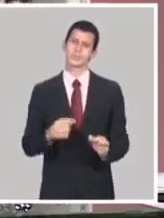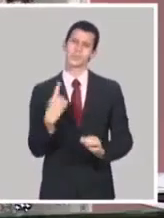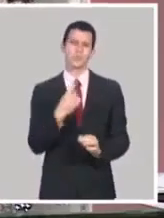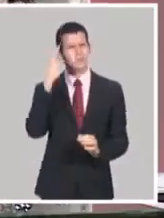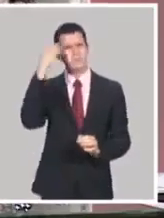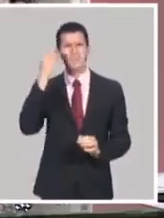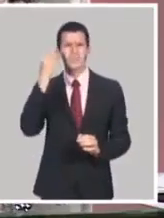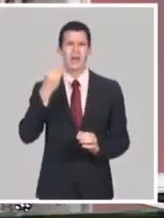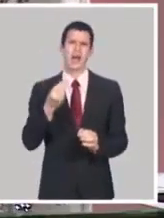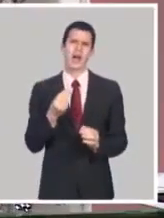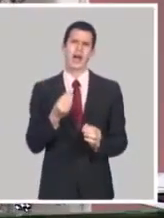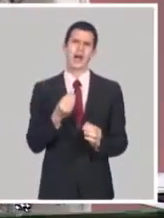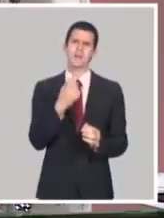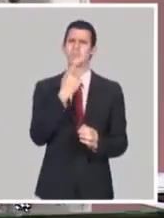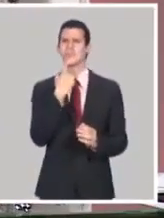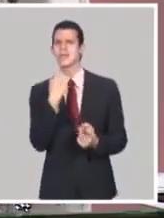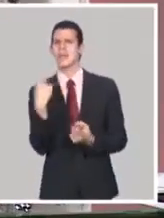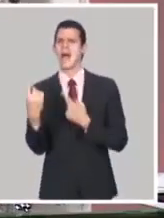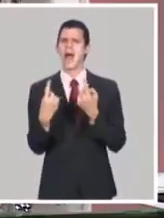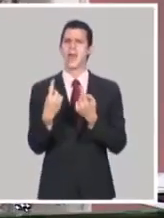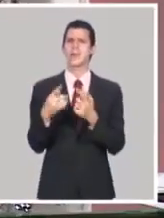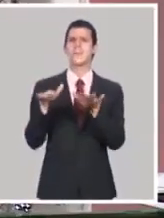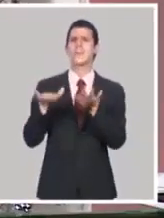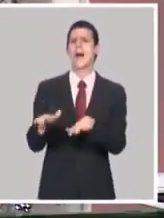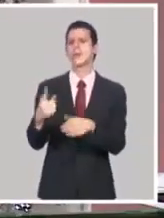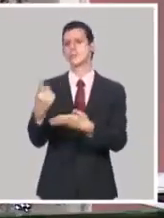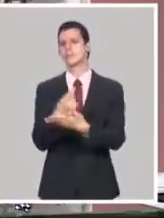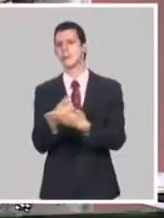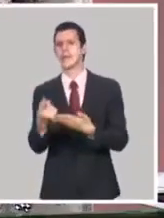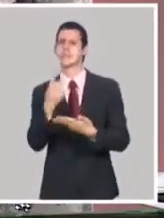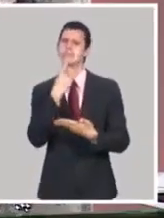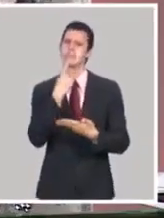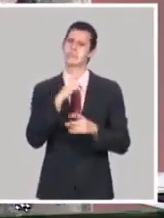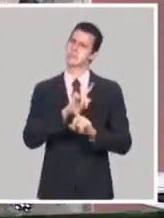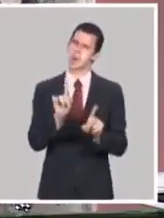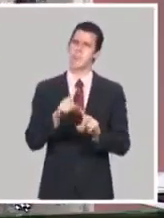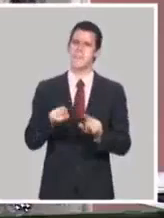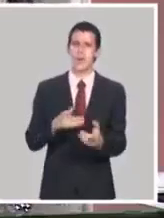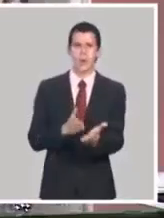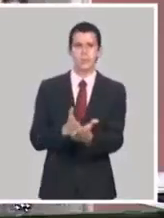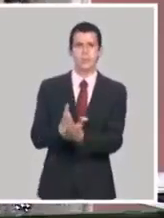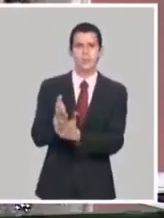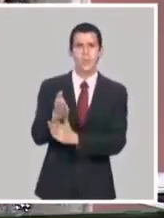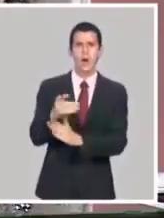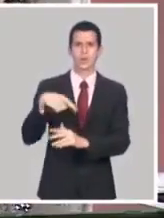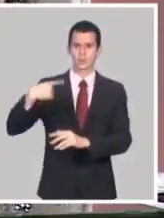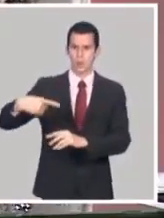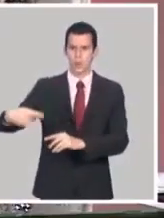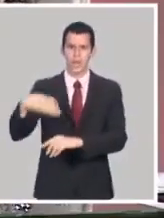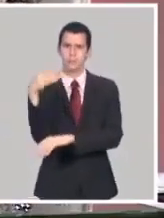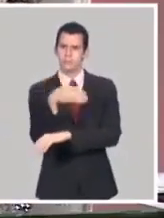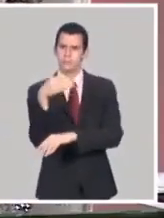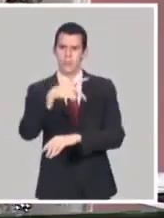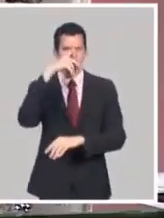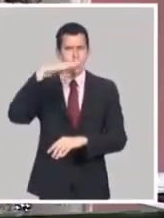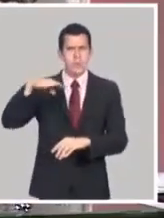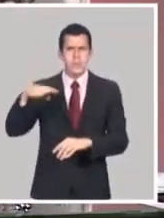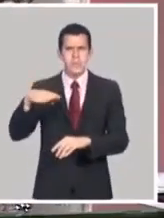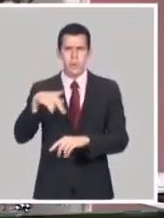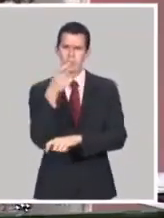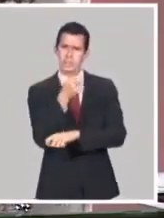o con pequeñas afectaciones no debe afectarse el calendario escolar porque vamos a hacer cinco meses entonces repitiendo lo que ya hicieron